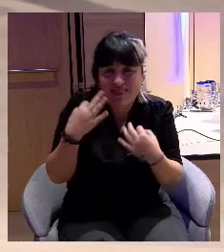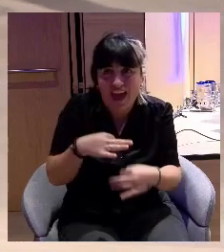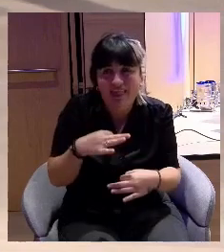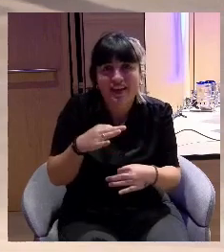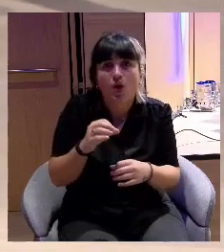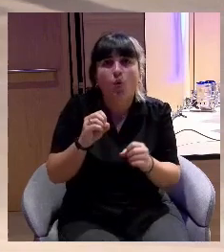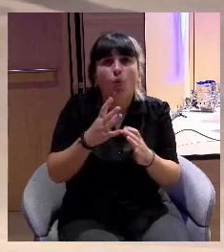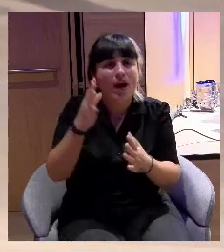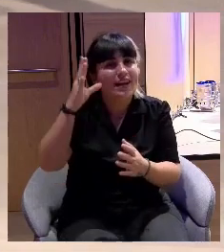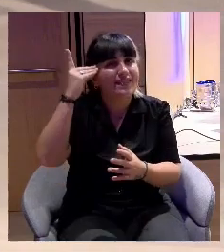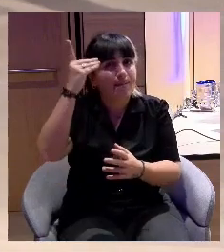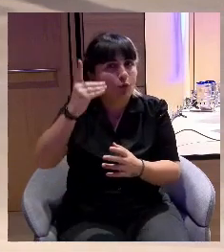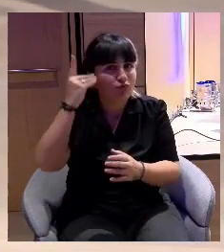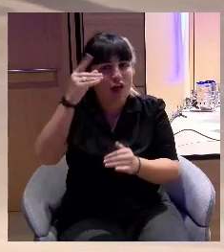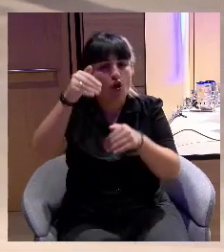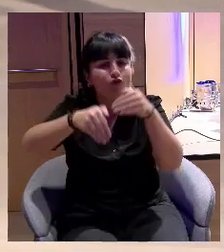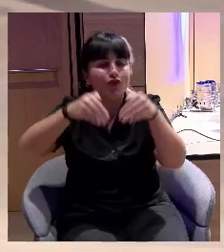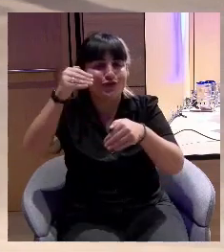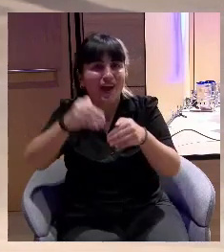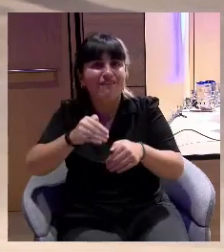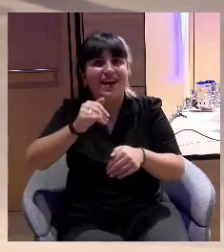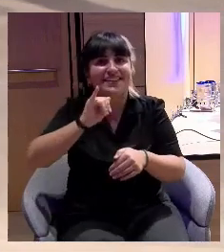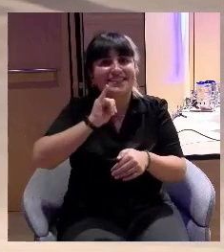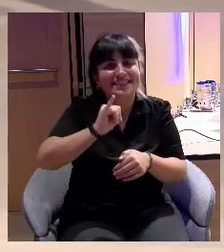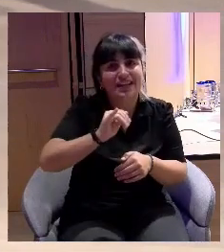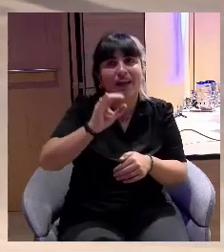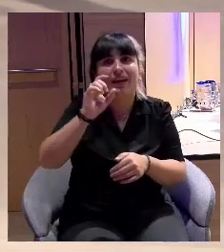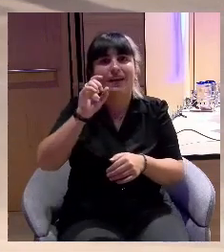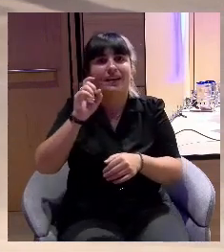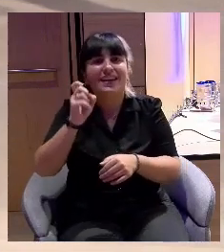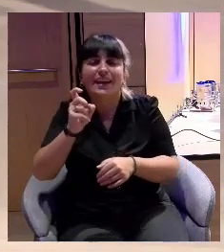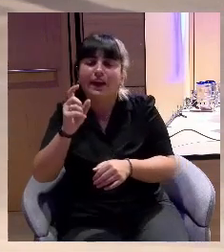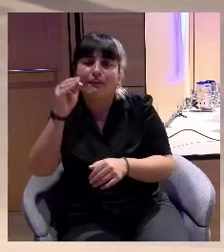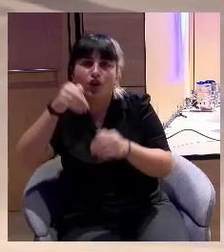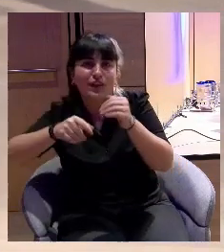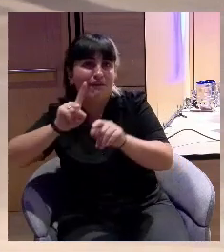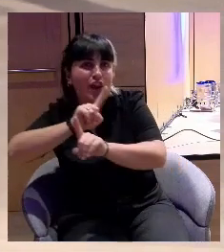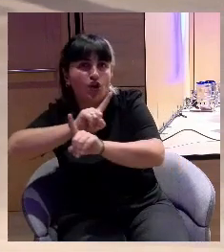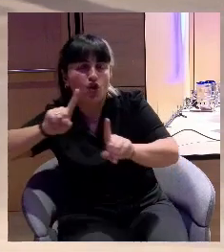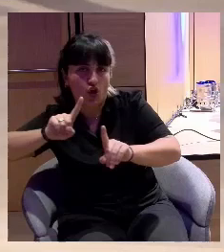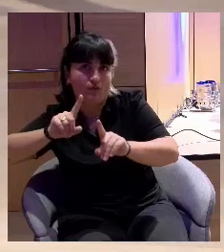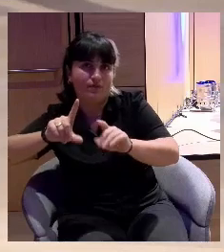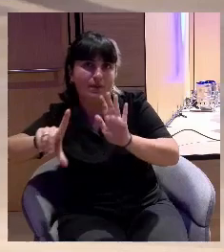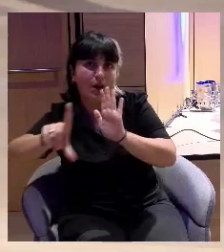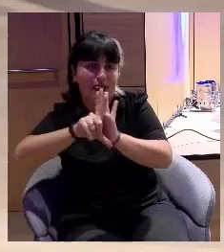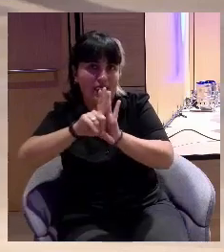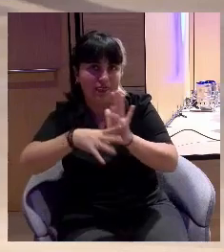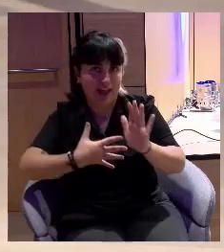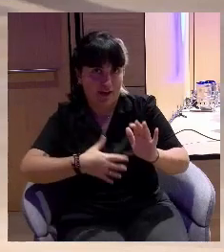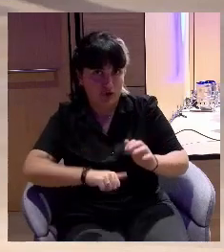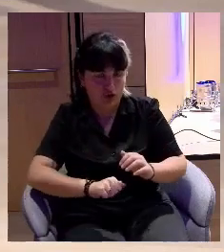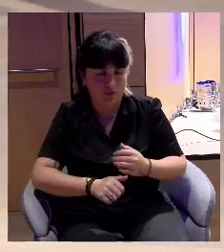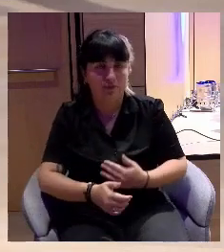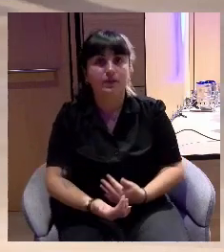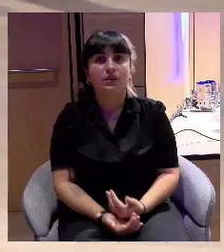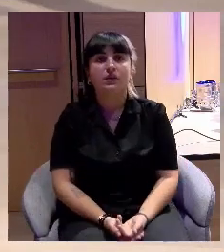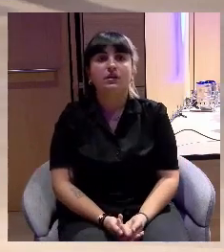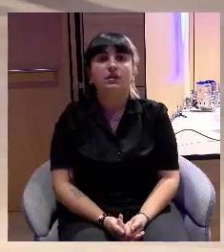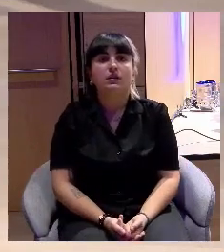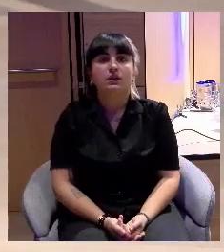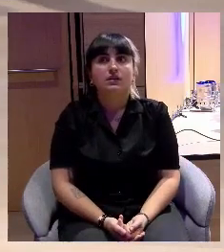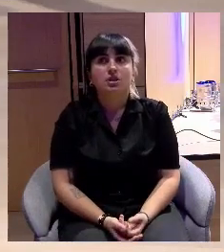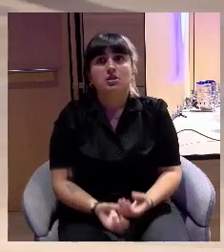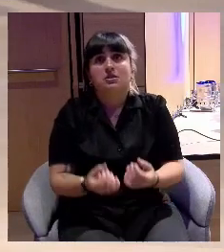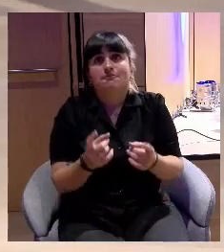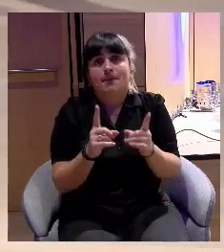duró toda la noche, y larguísimo, todos los diputados hablando y discutiendo, durante toda la noche nosotros fuimos cambiando cuando teníamos las